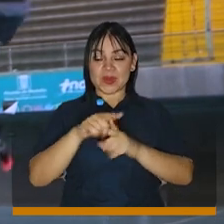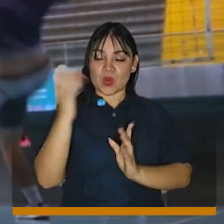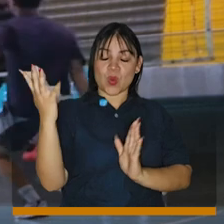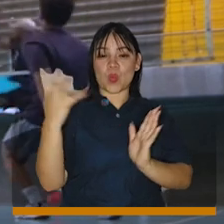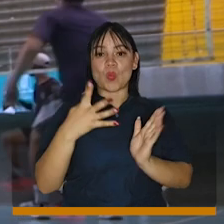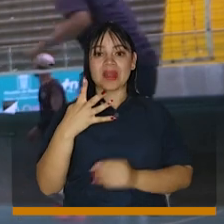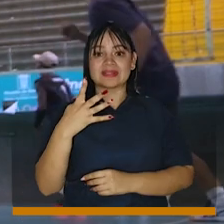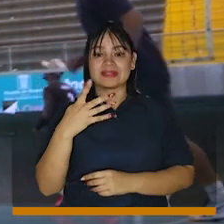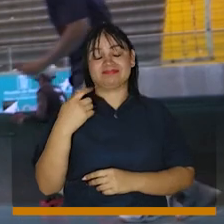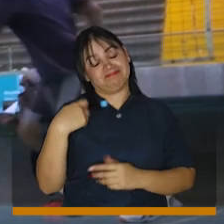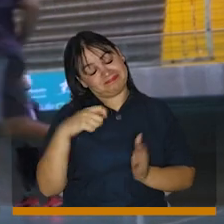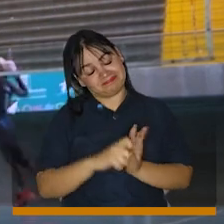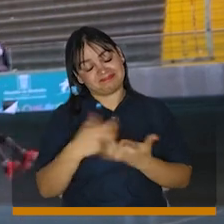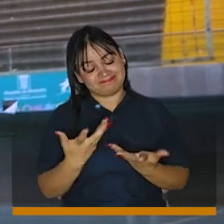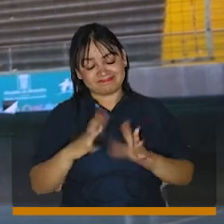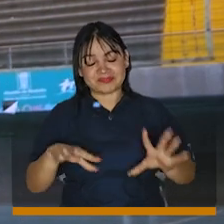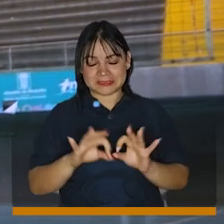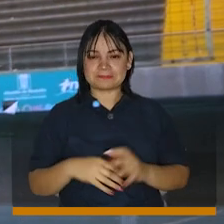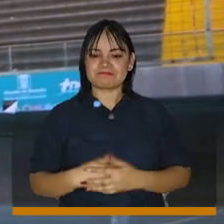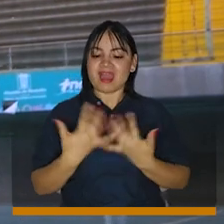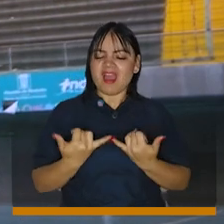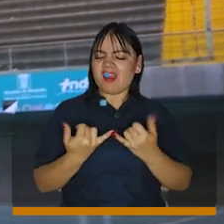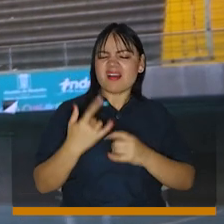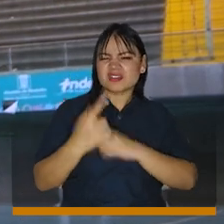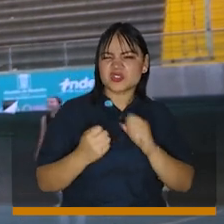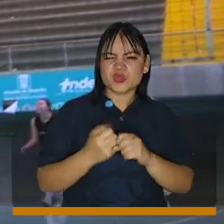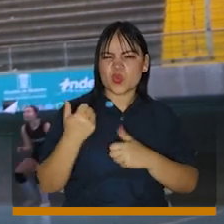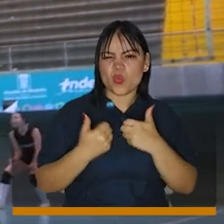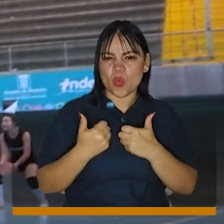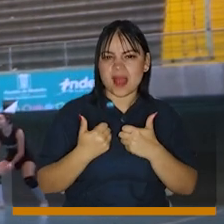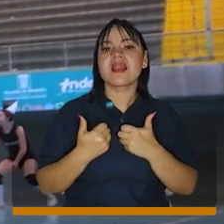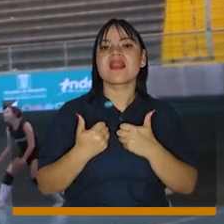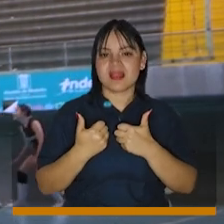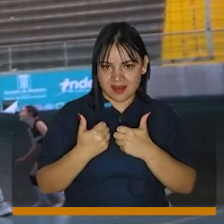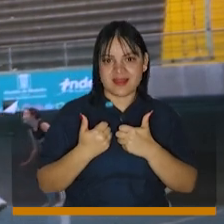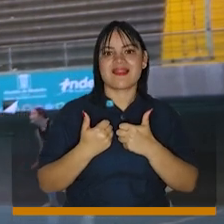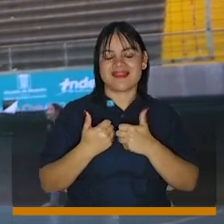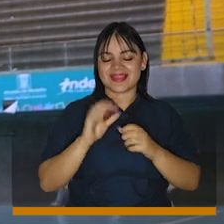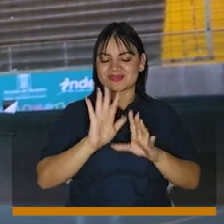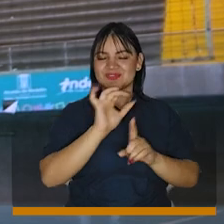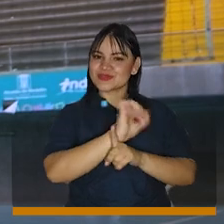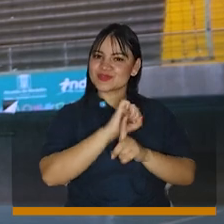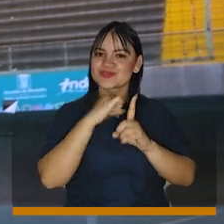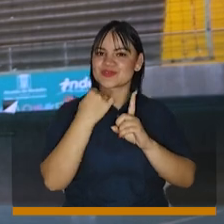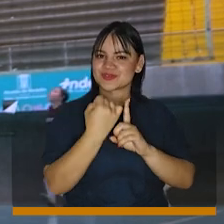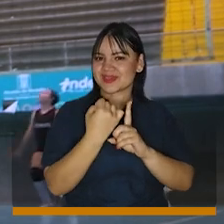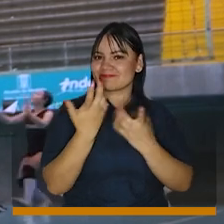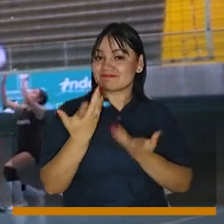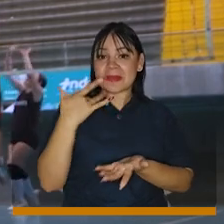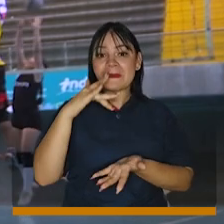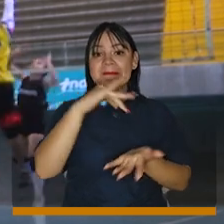cuarta versión. Dentro de los componentes que tenemos para este año, queremos incluir en la parte social